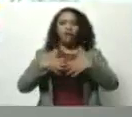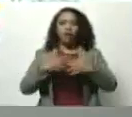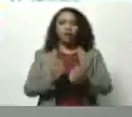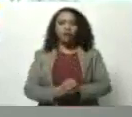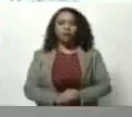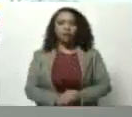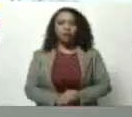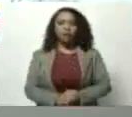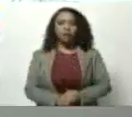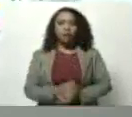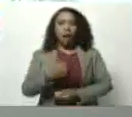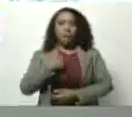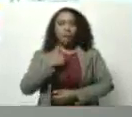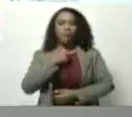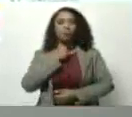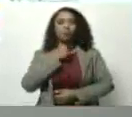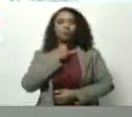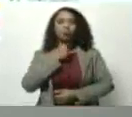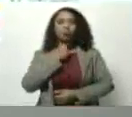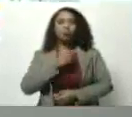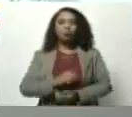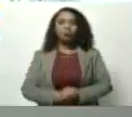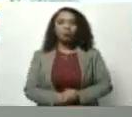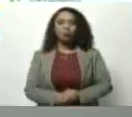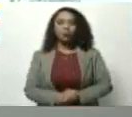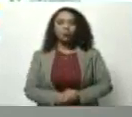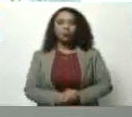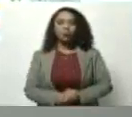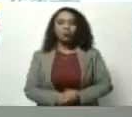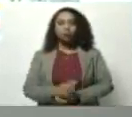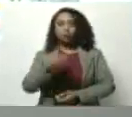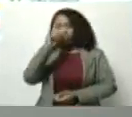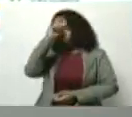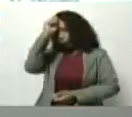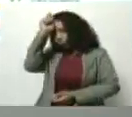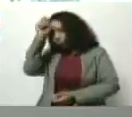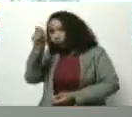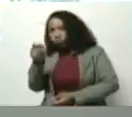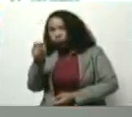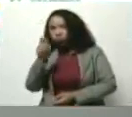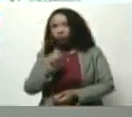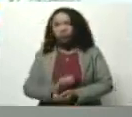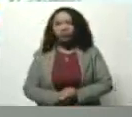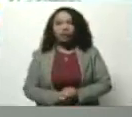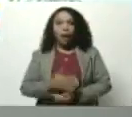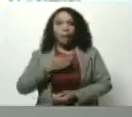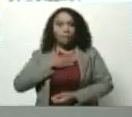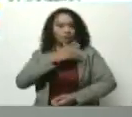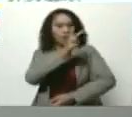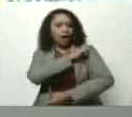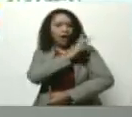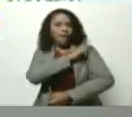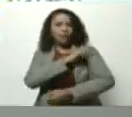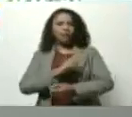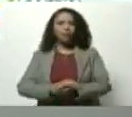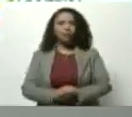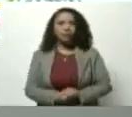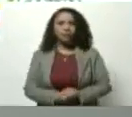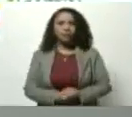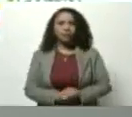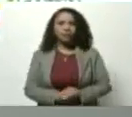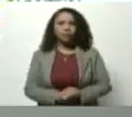me gustaría vuelvo a reconocer su local rumbo a mi jefe calderón grill y cruyff